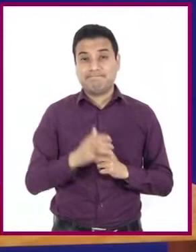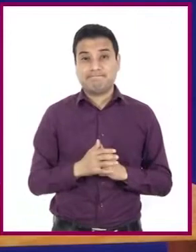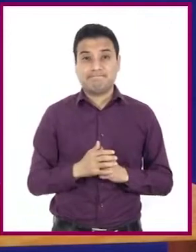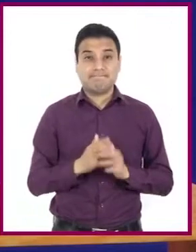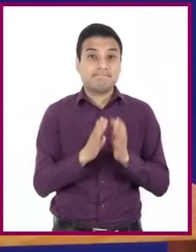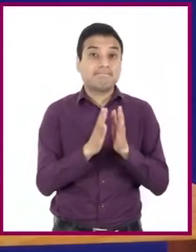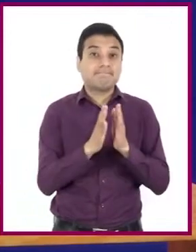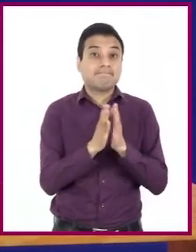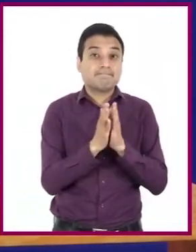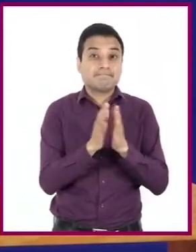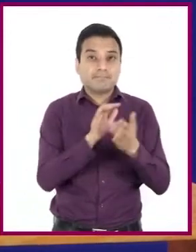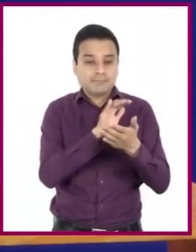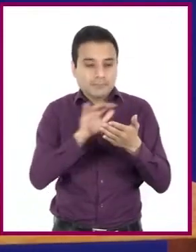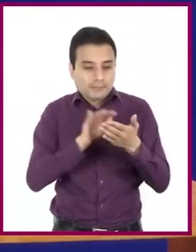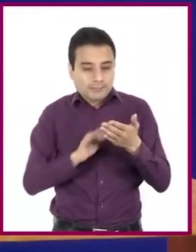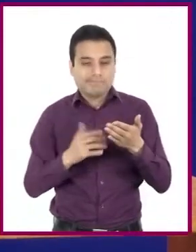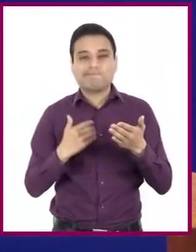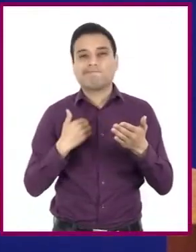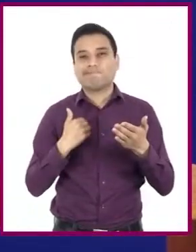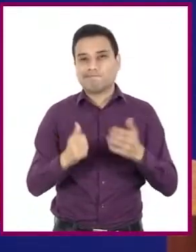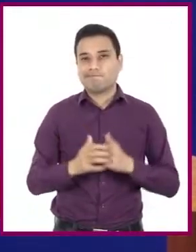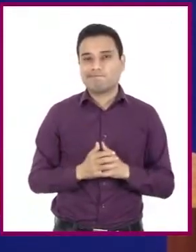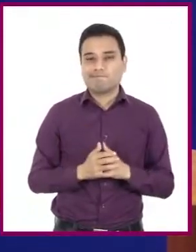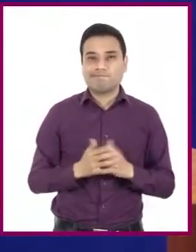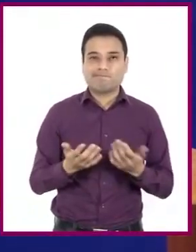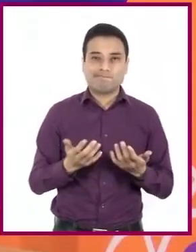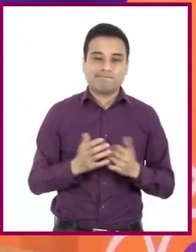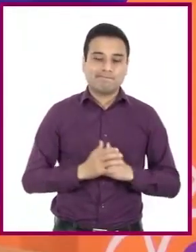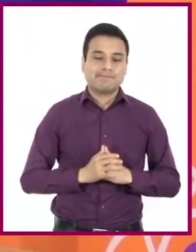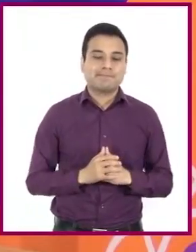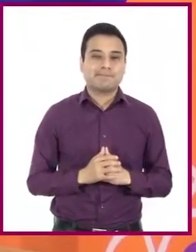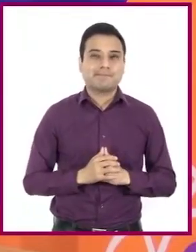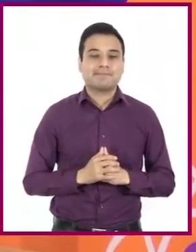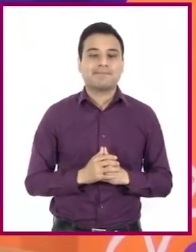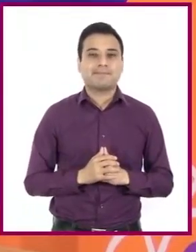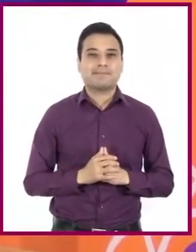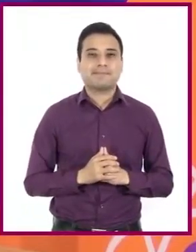momento de consultar su libro de texto y revisar sus apuntes.